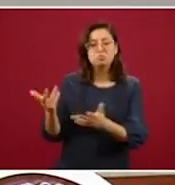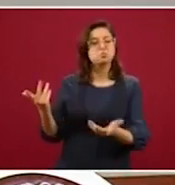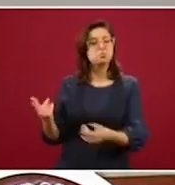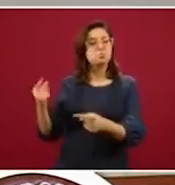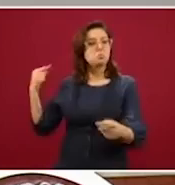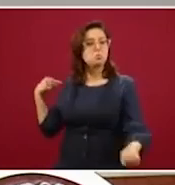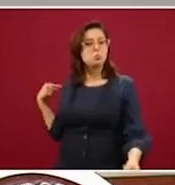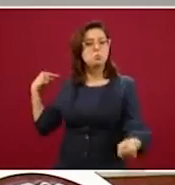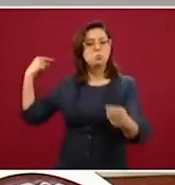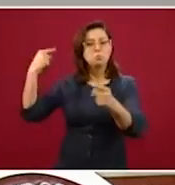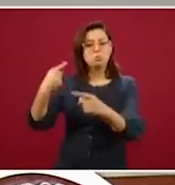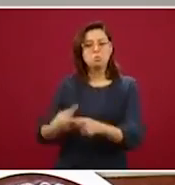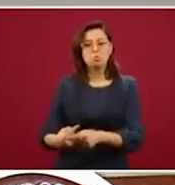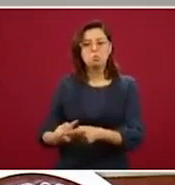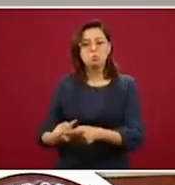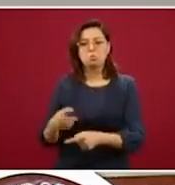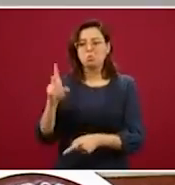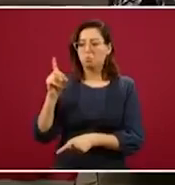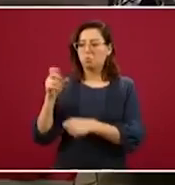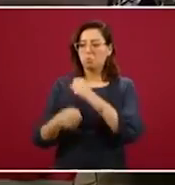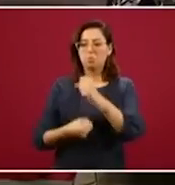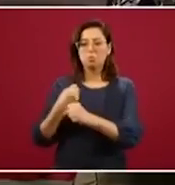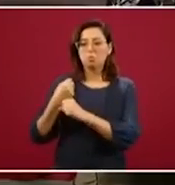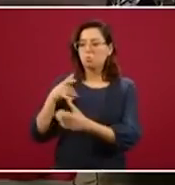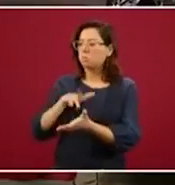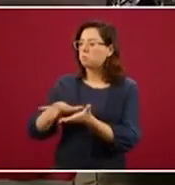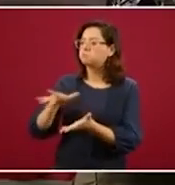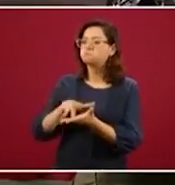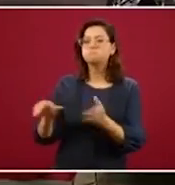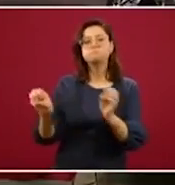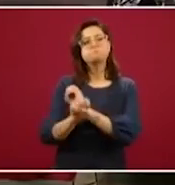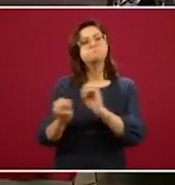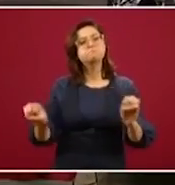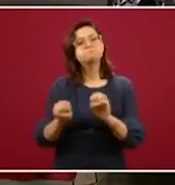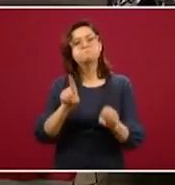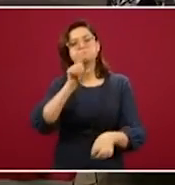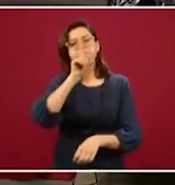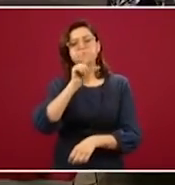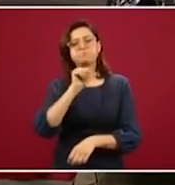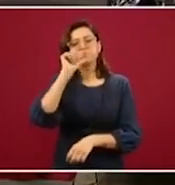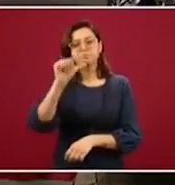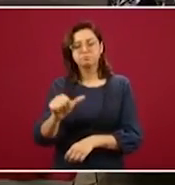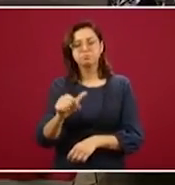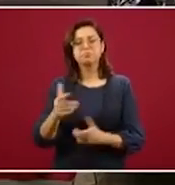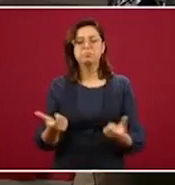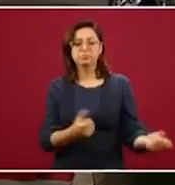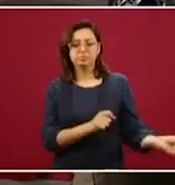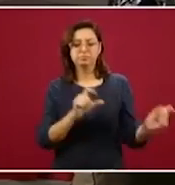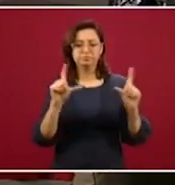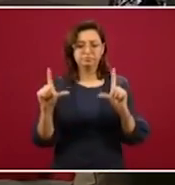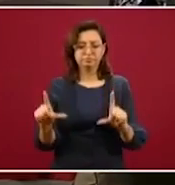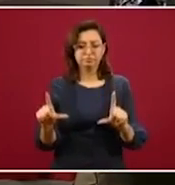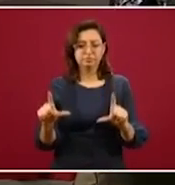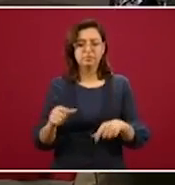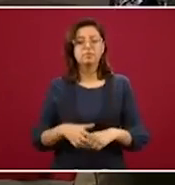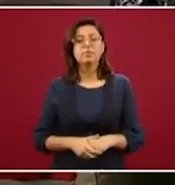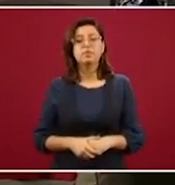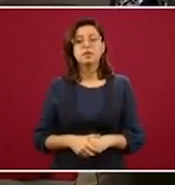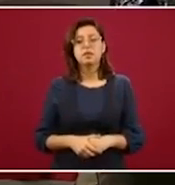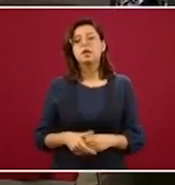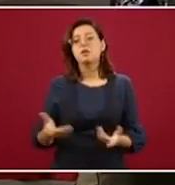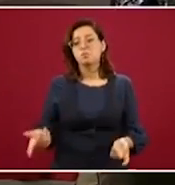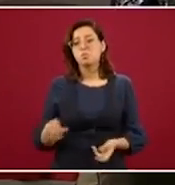últimos prácticamente 3 décadas. Entonces, les voy a pedir por favor que pasemos la presentación. Simplemente para